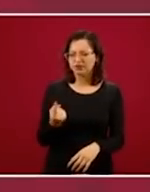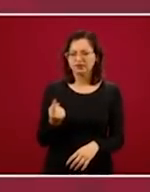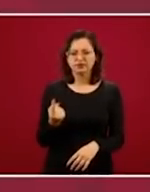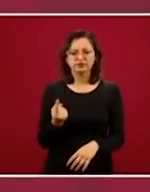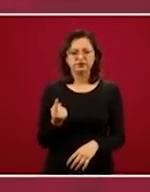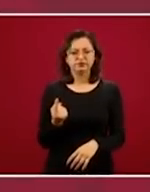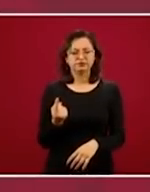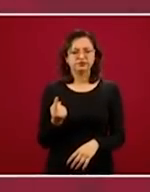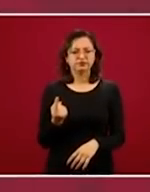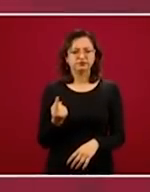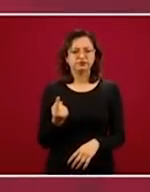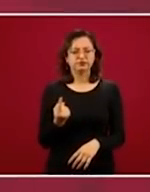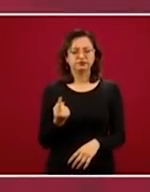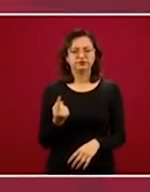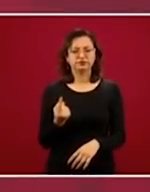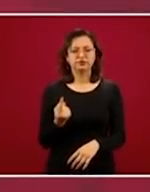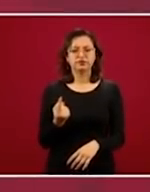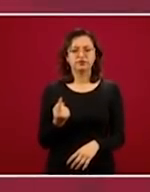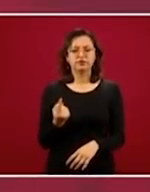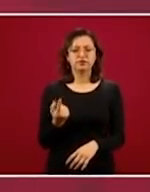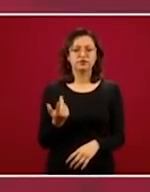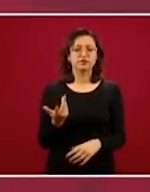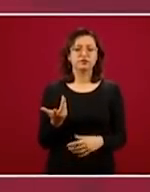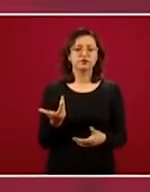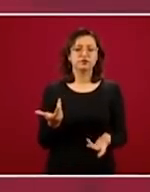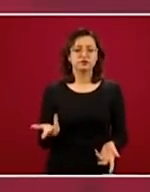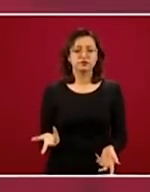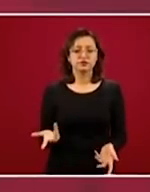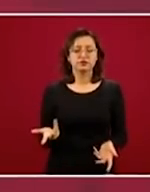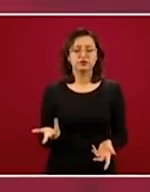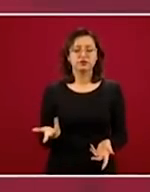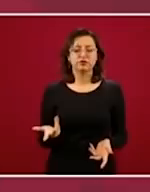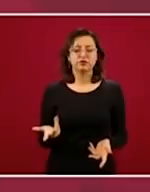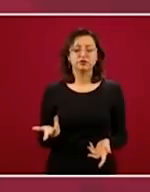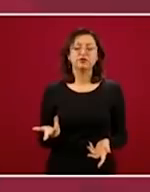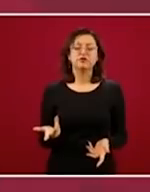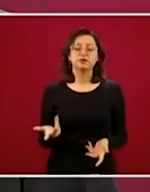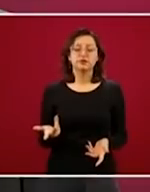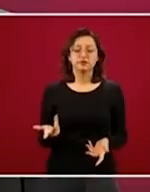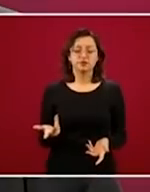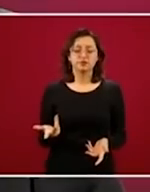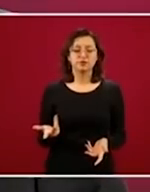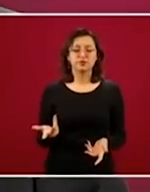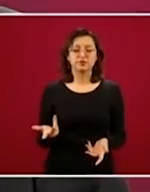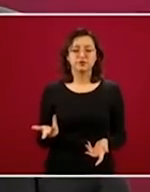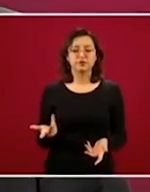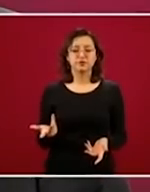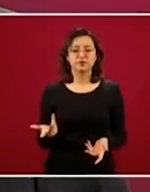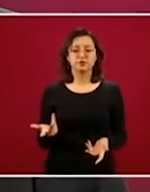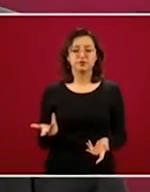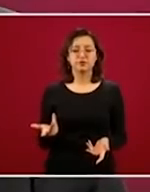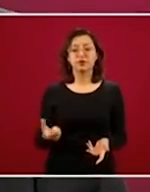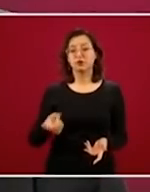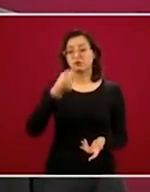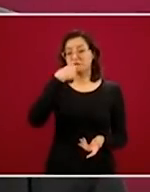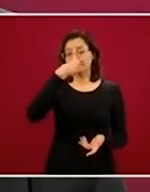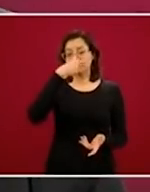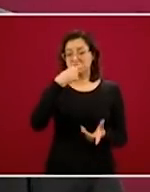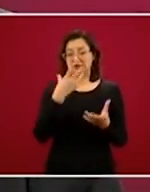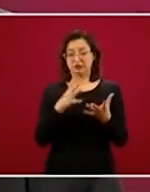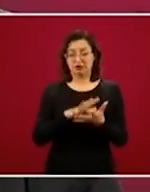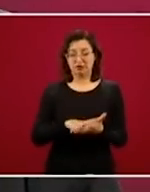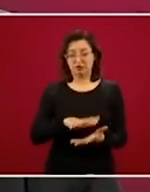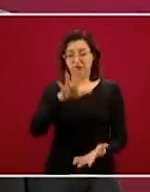qué se tengan que comprar y muchas medicinas